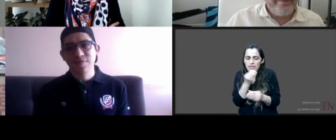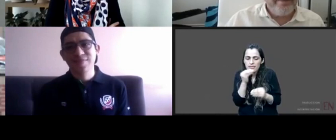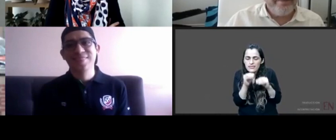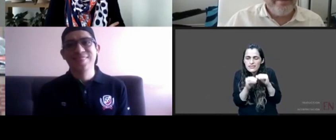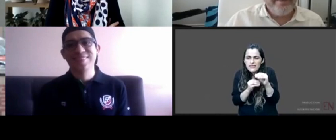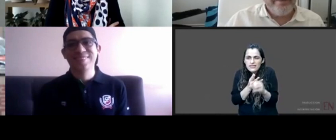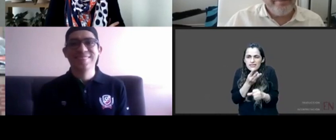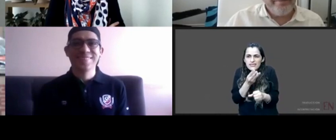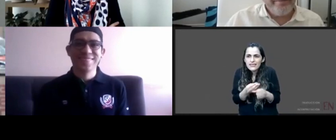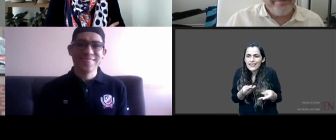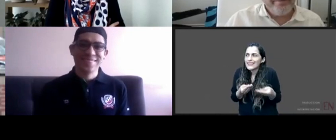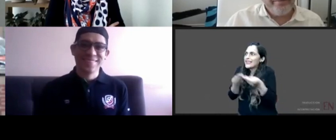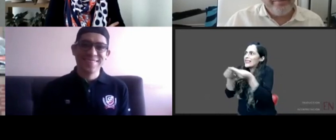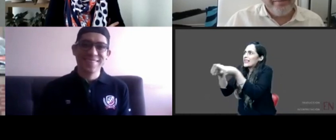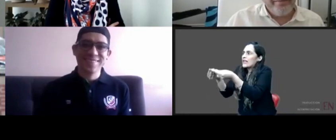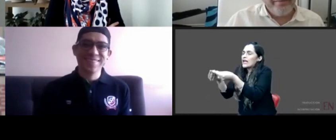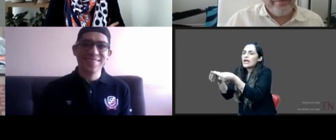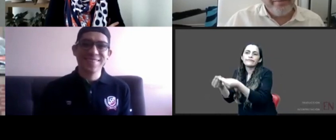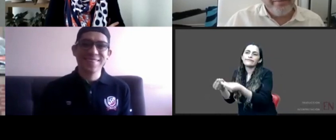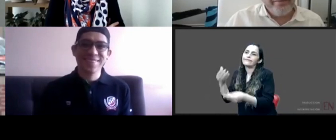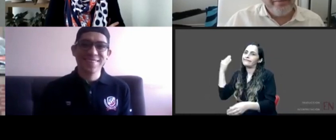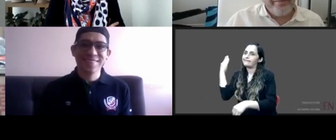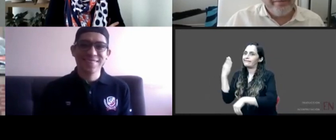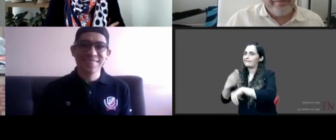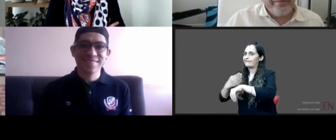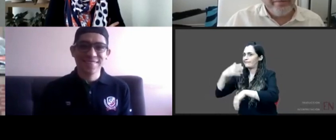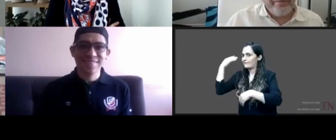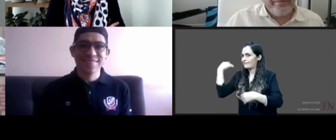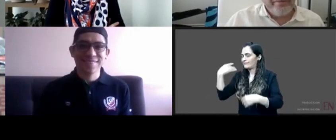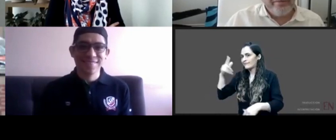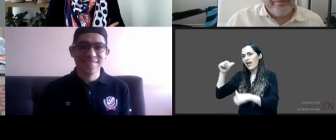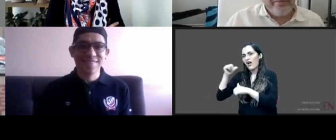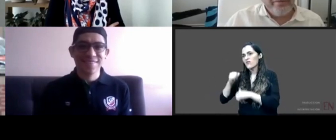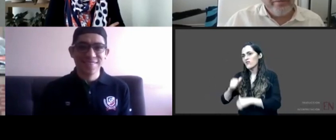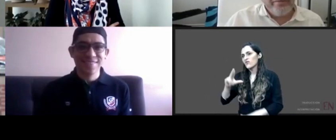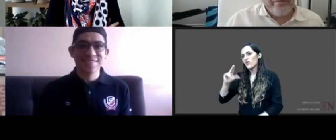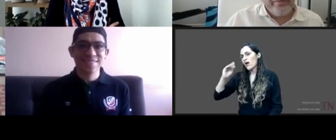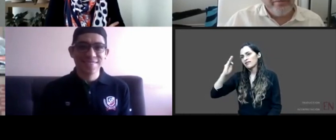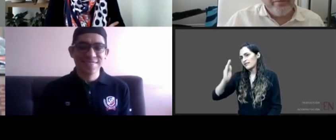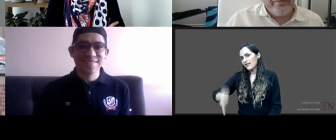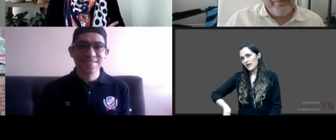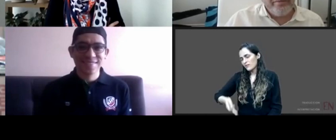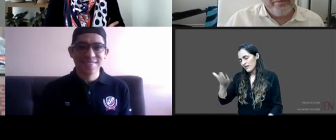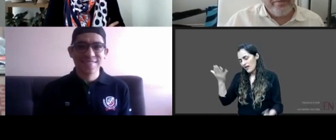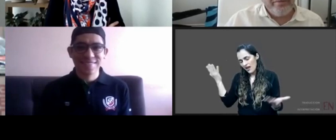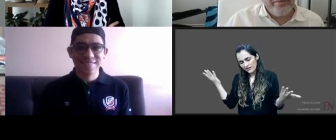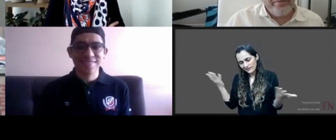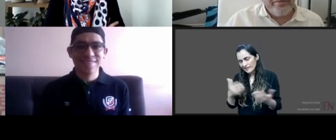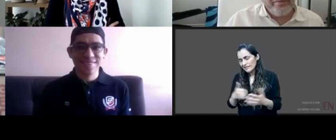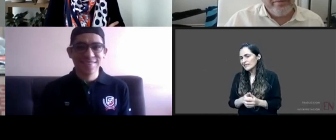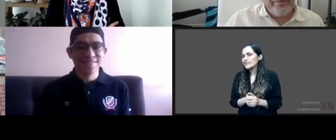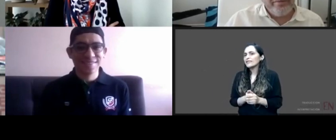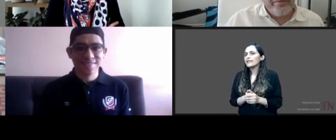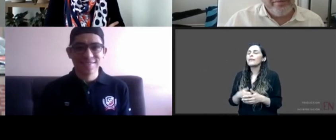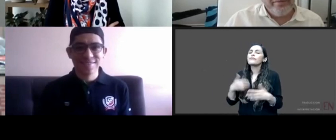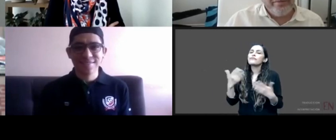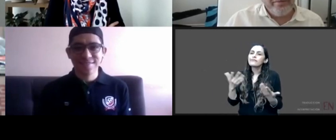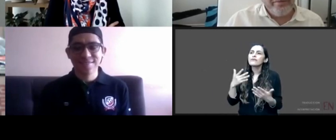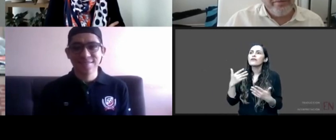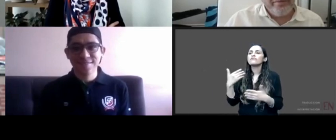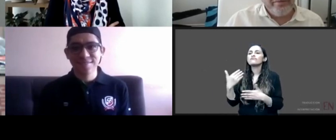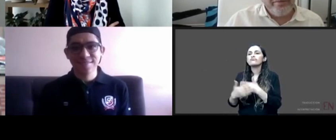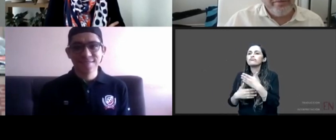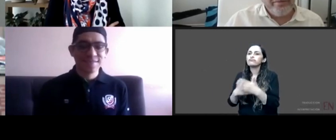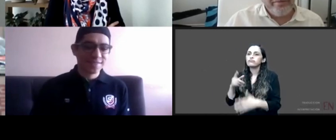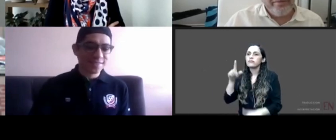no entendieron eso, entonces no pudimos hacer más, entonces a los 20